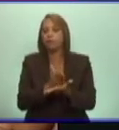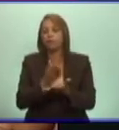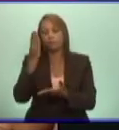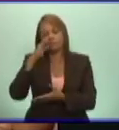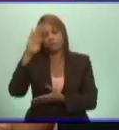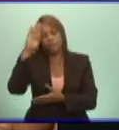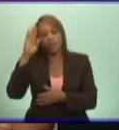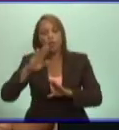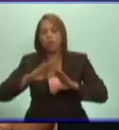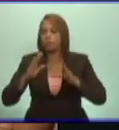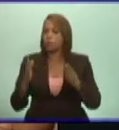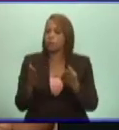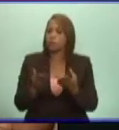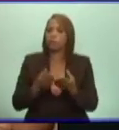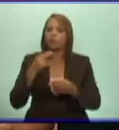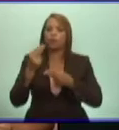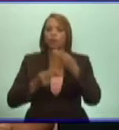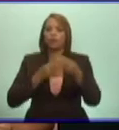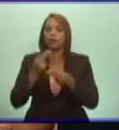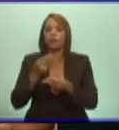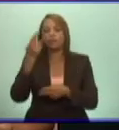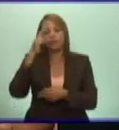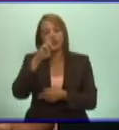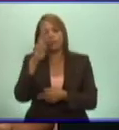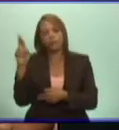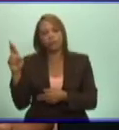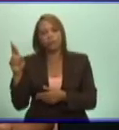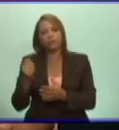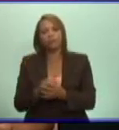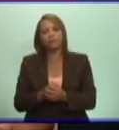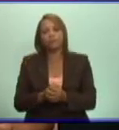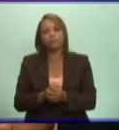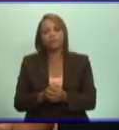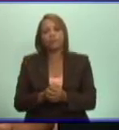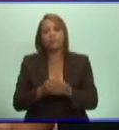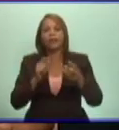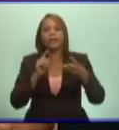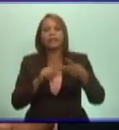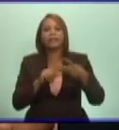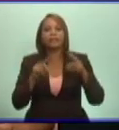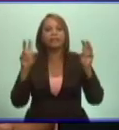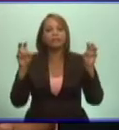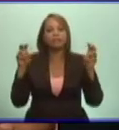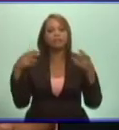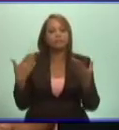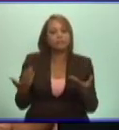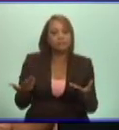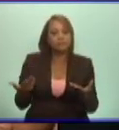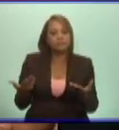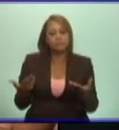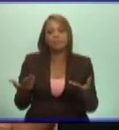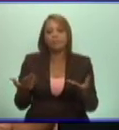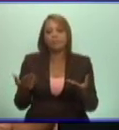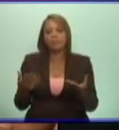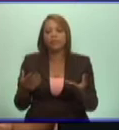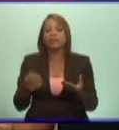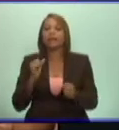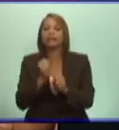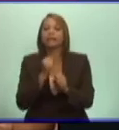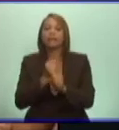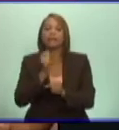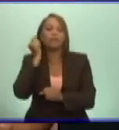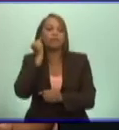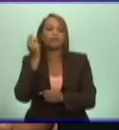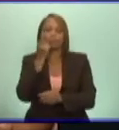lo que ha hecho la revolución en aras de la educación, y el tercer tema fundamentalmente estaba relacionado con la obra de la mujer en la